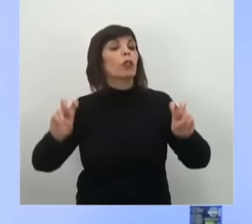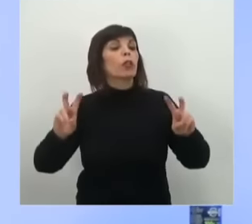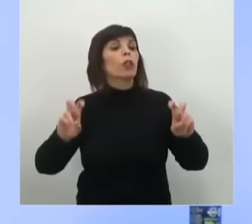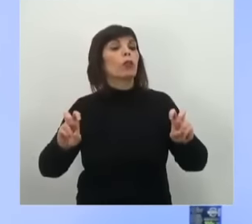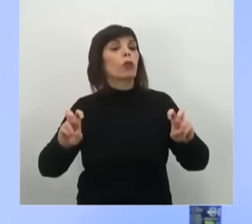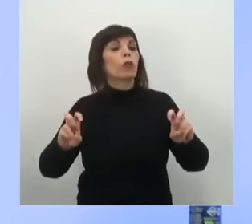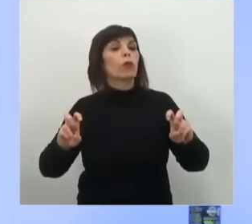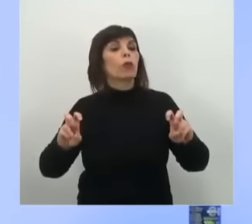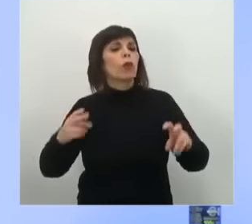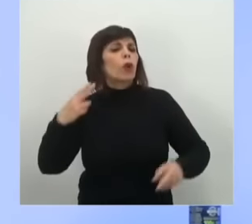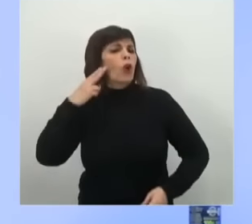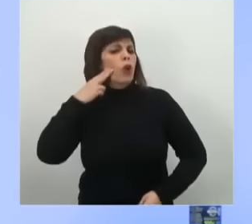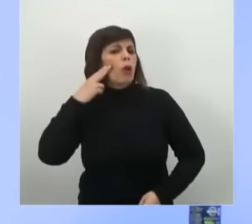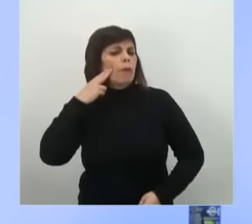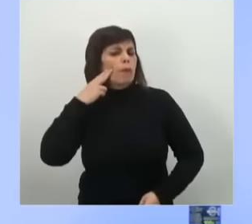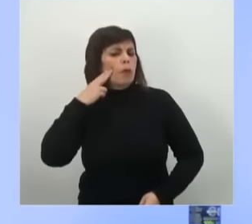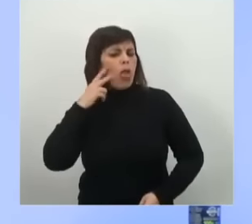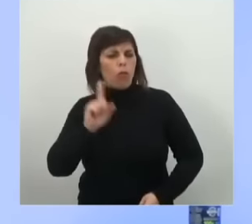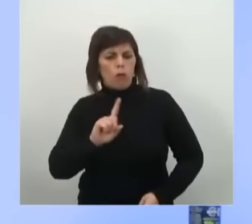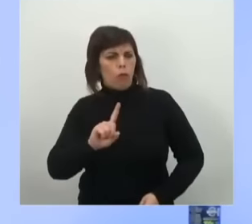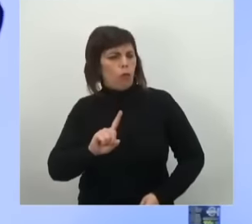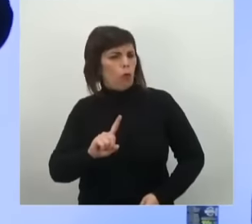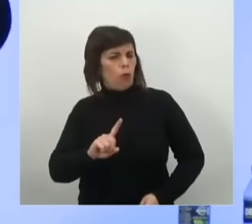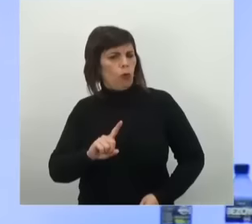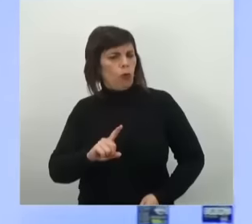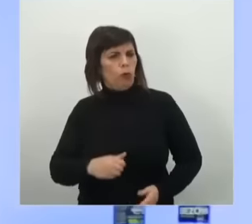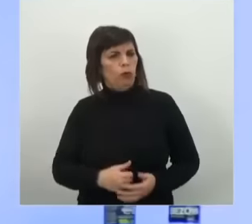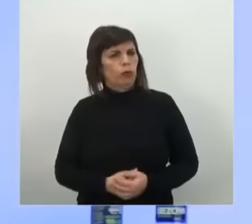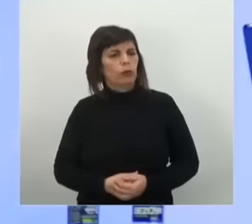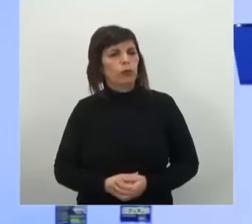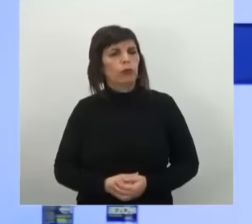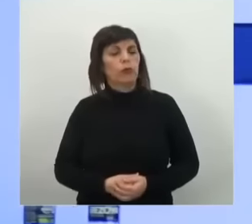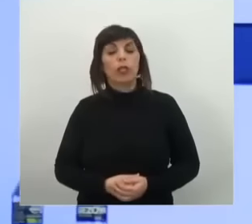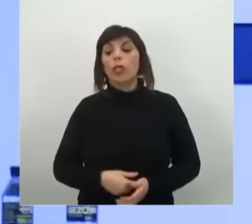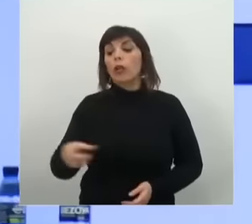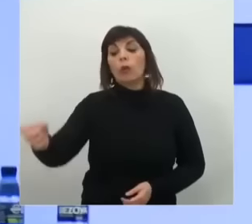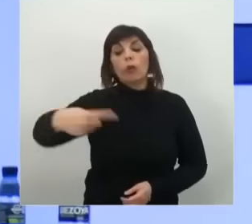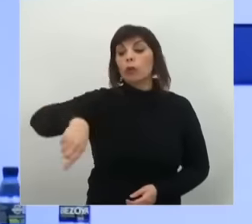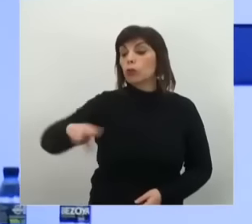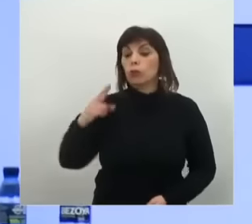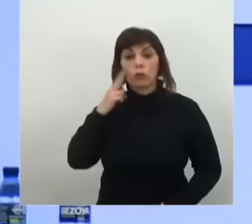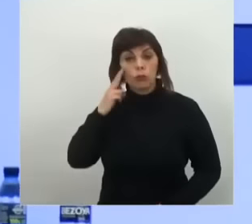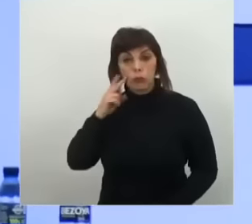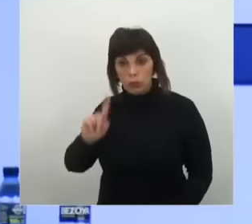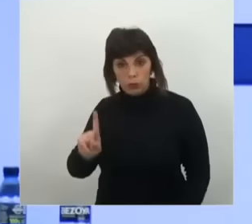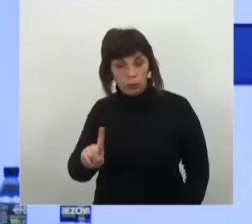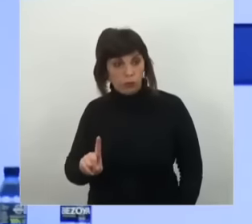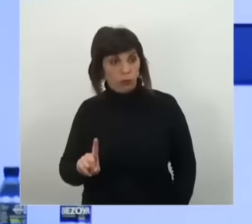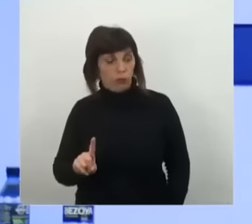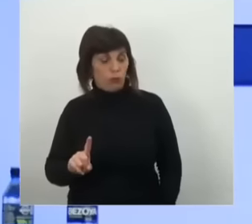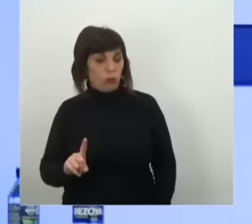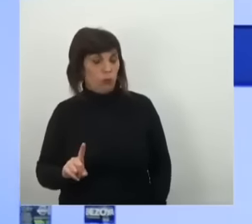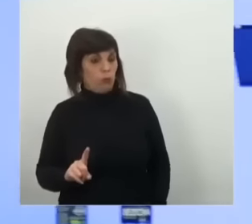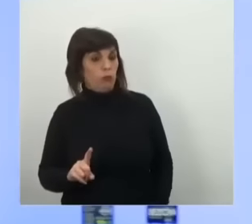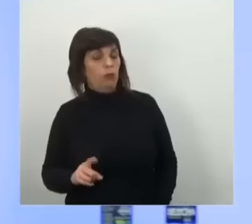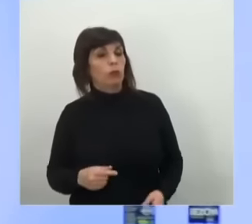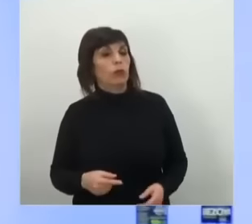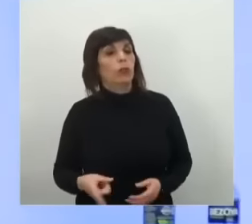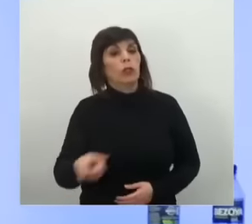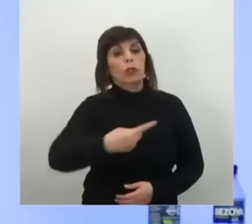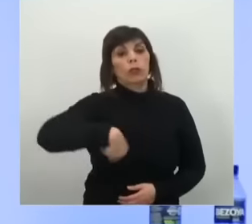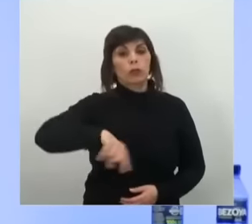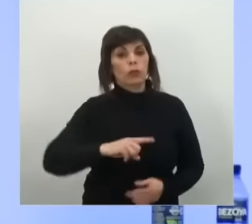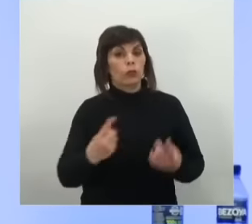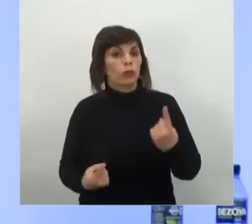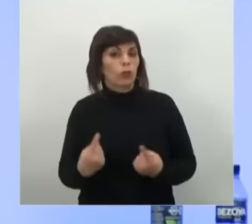enfrentando miedos yo le había dicho a los hermanos no tienen que tener miedo muchísimas veces nosotros a